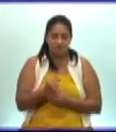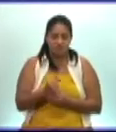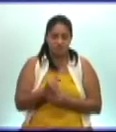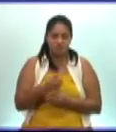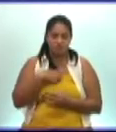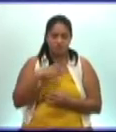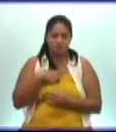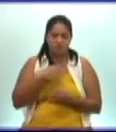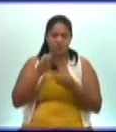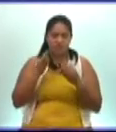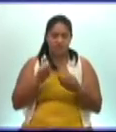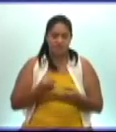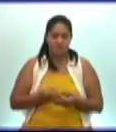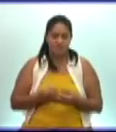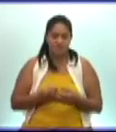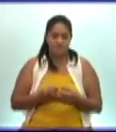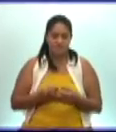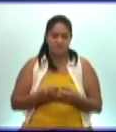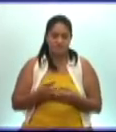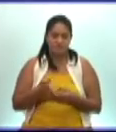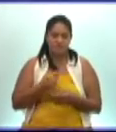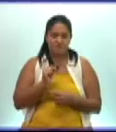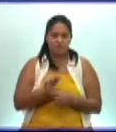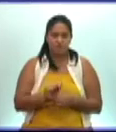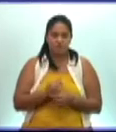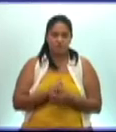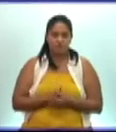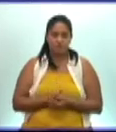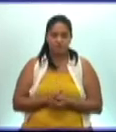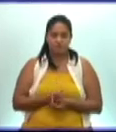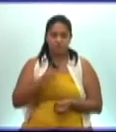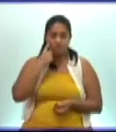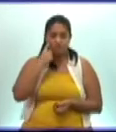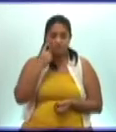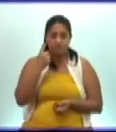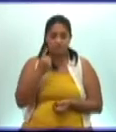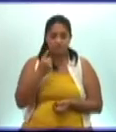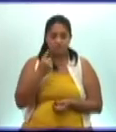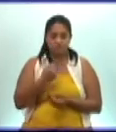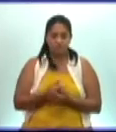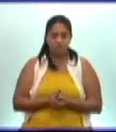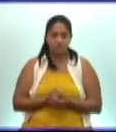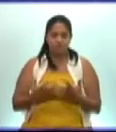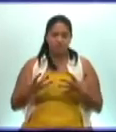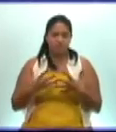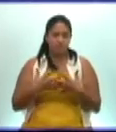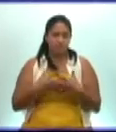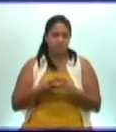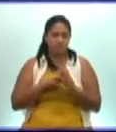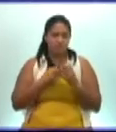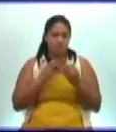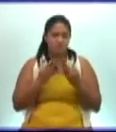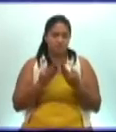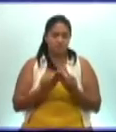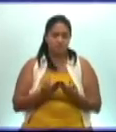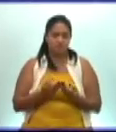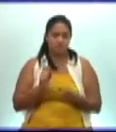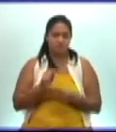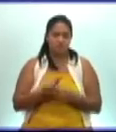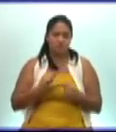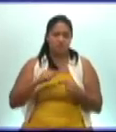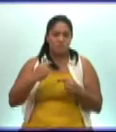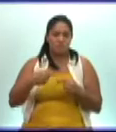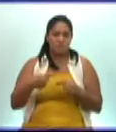misma frecuencia. Y en óptica estamos familiarizados que el término frecuencia está asociado al color de